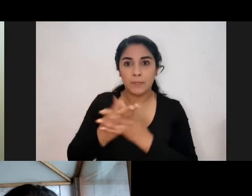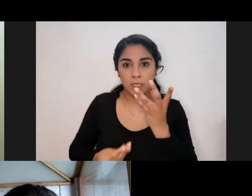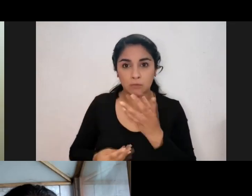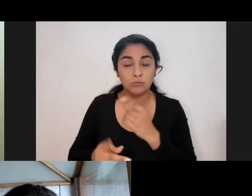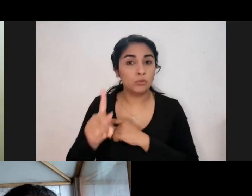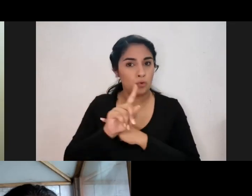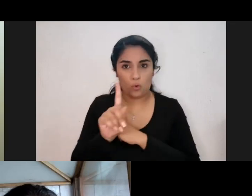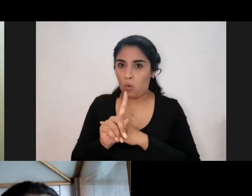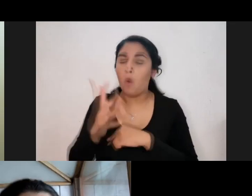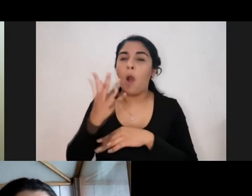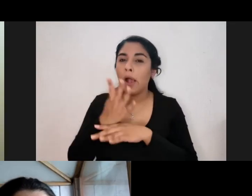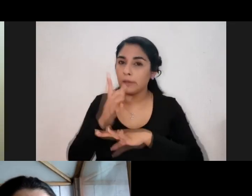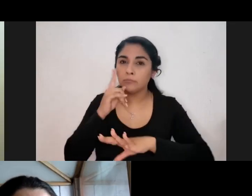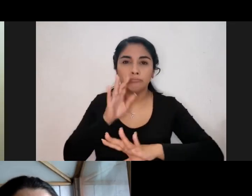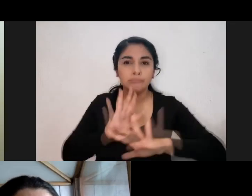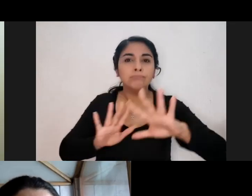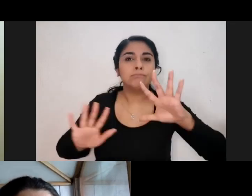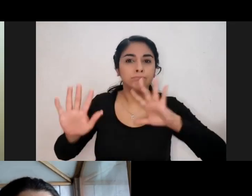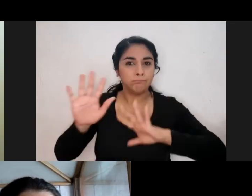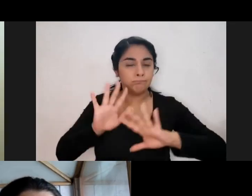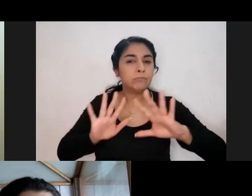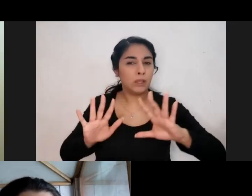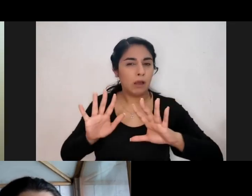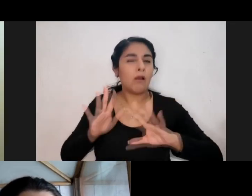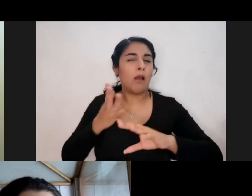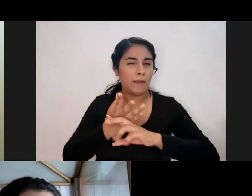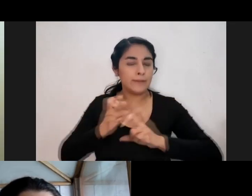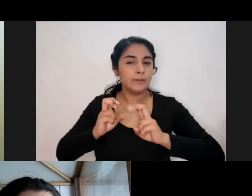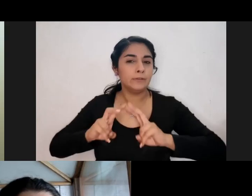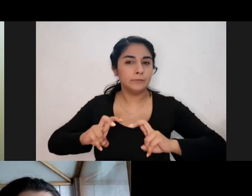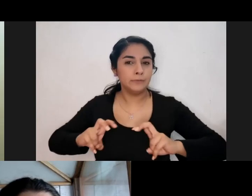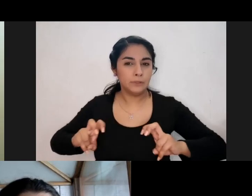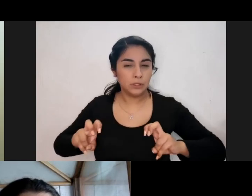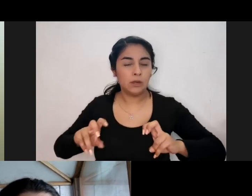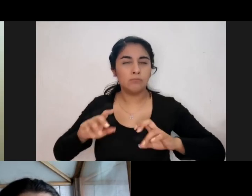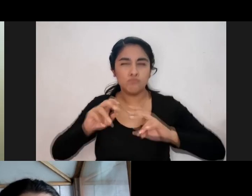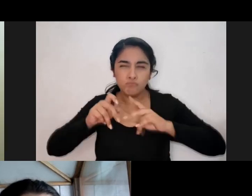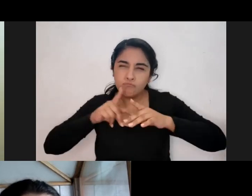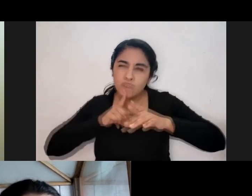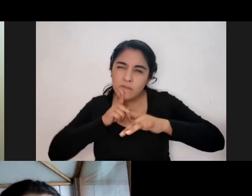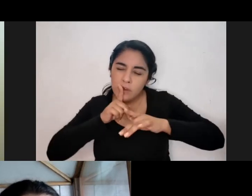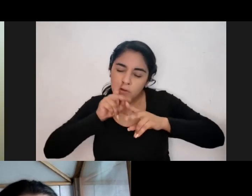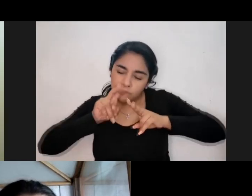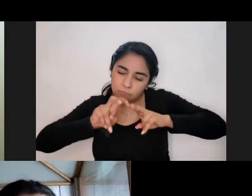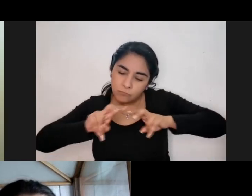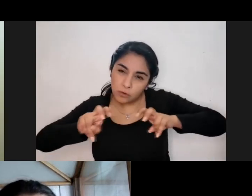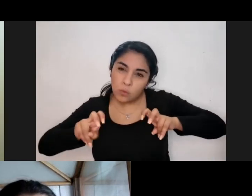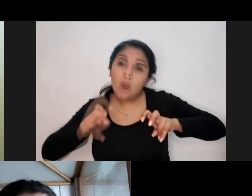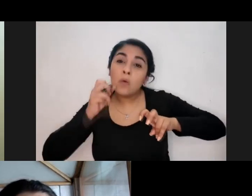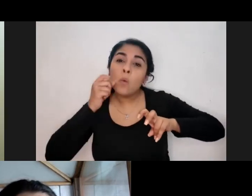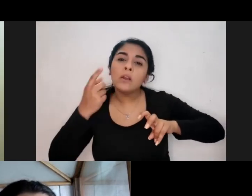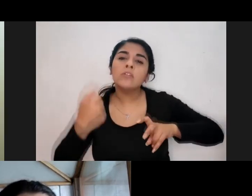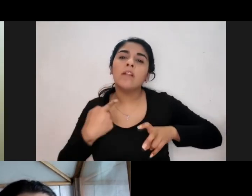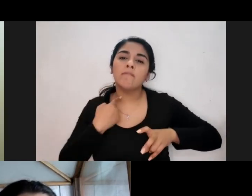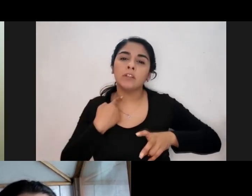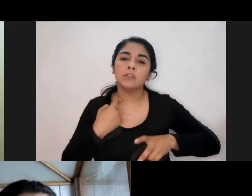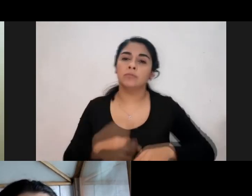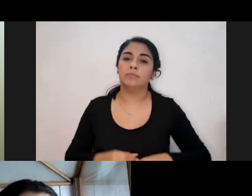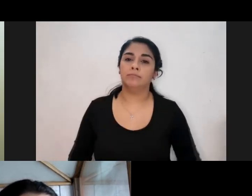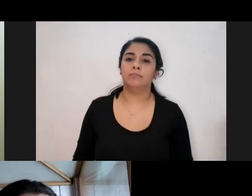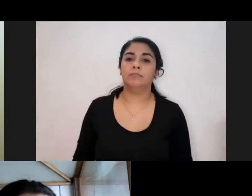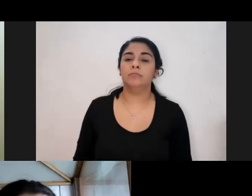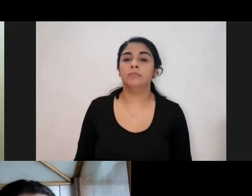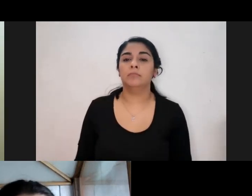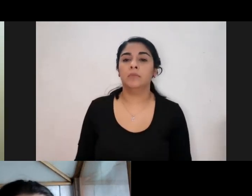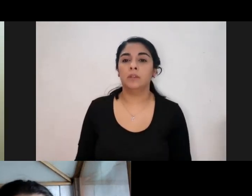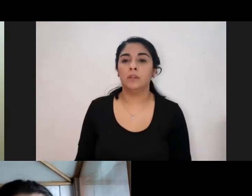cautela y hay que estudiar, ¿cierto? Muy rigurosamente cuáles son los efectos. Al